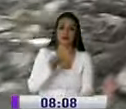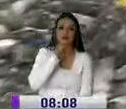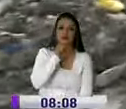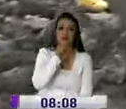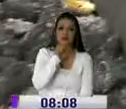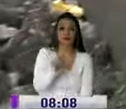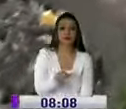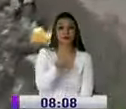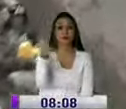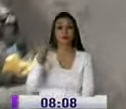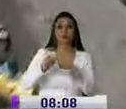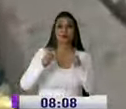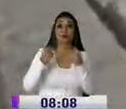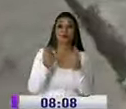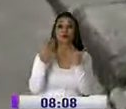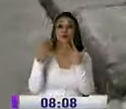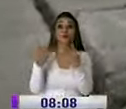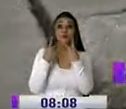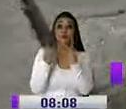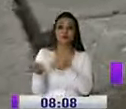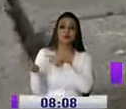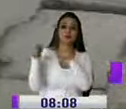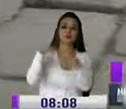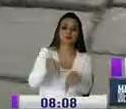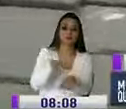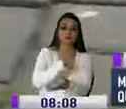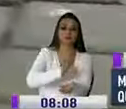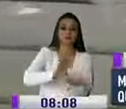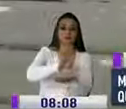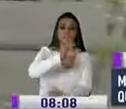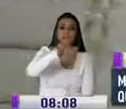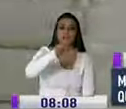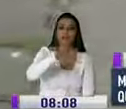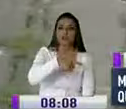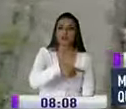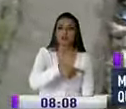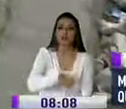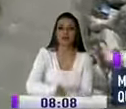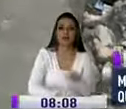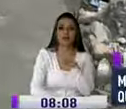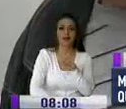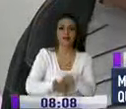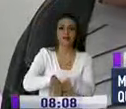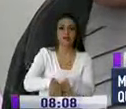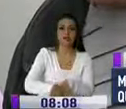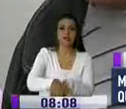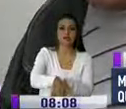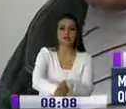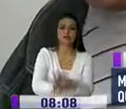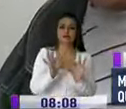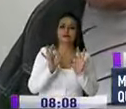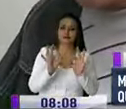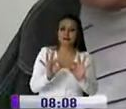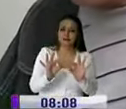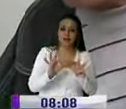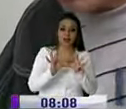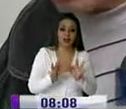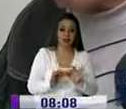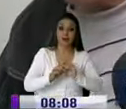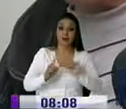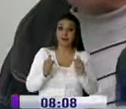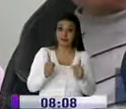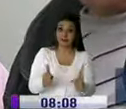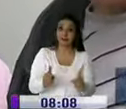de la empresa de obras públicas llegara hasta el barrio de La Tola, pues el daño ahora luce así. Está muy bien, pero no está bien